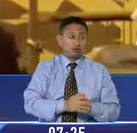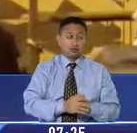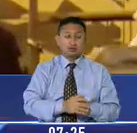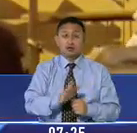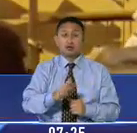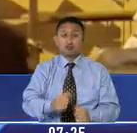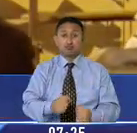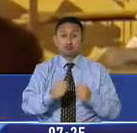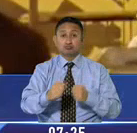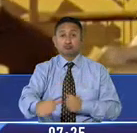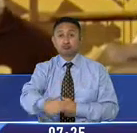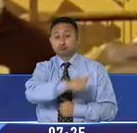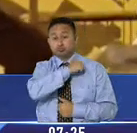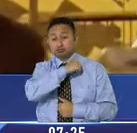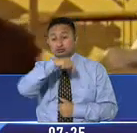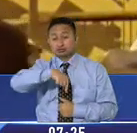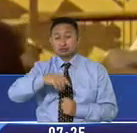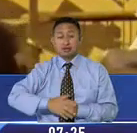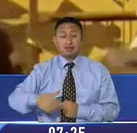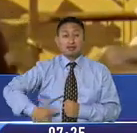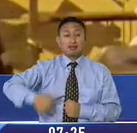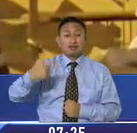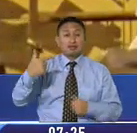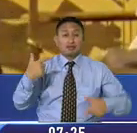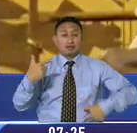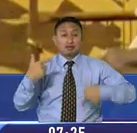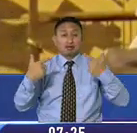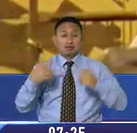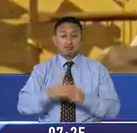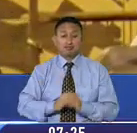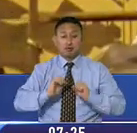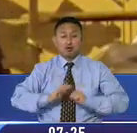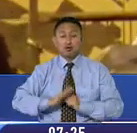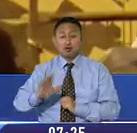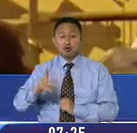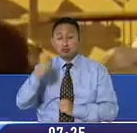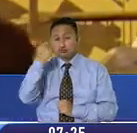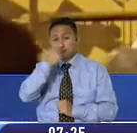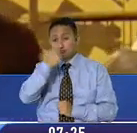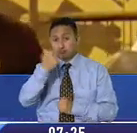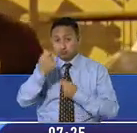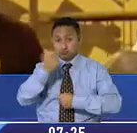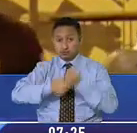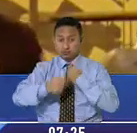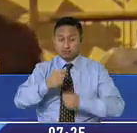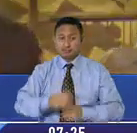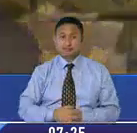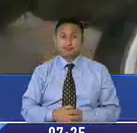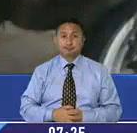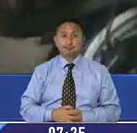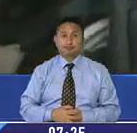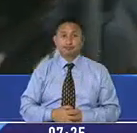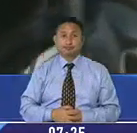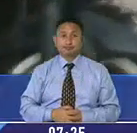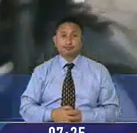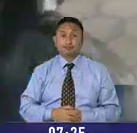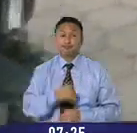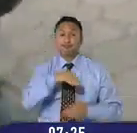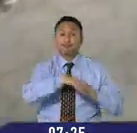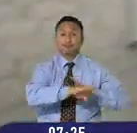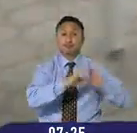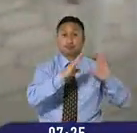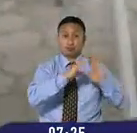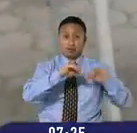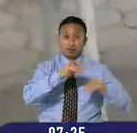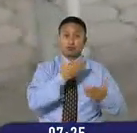calificado, tenencia y porte de armas, por sustancias sujetas a fiscalización. En las viviendas allanadas